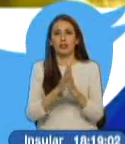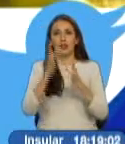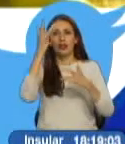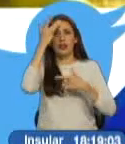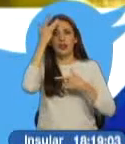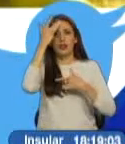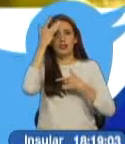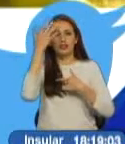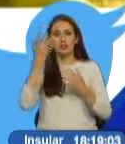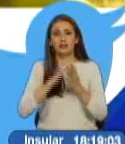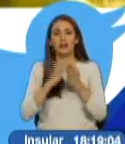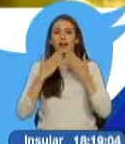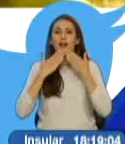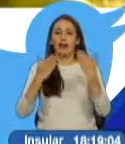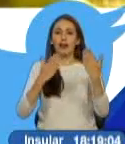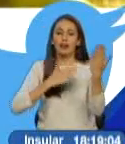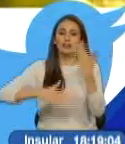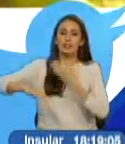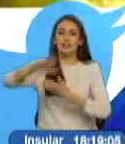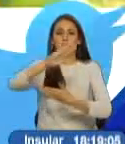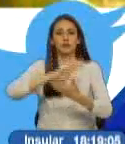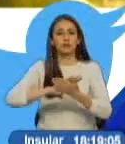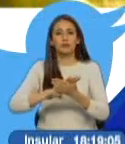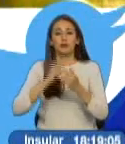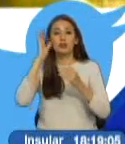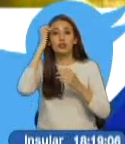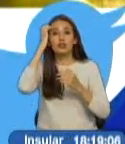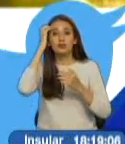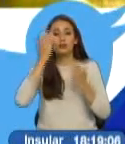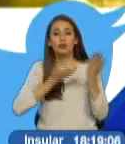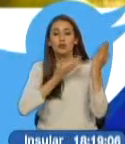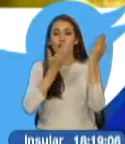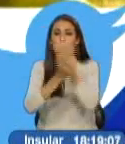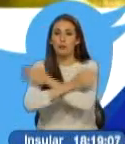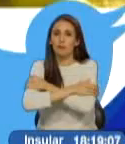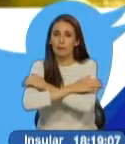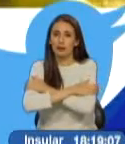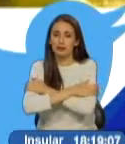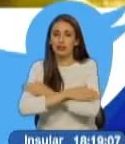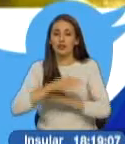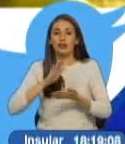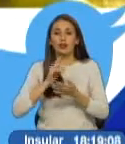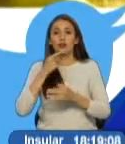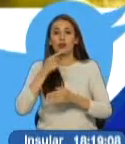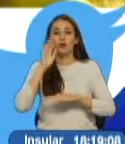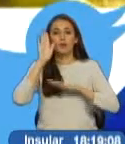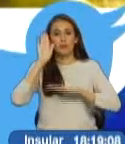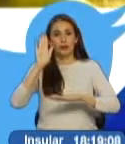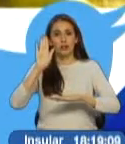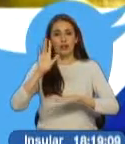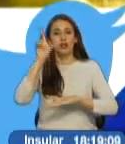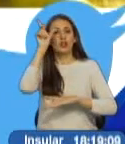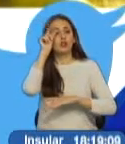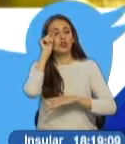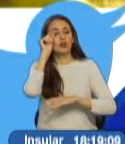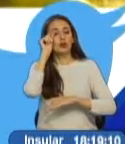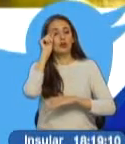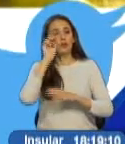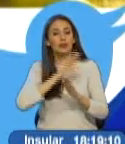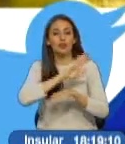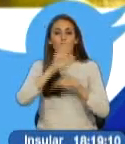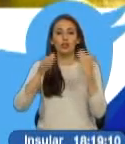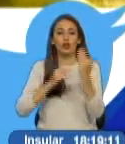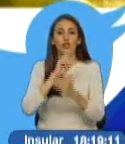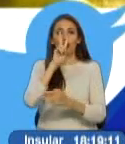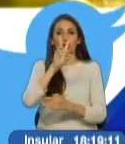neumonía. Gracias por todas las muestras de preocupación y cariño. Cumpliré la promesa que siempre hice. Dormir todo